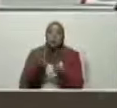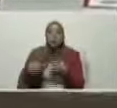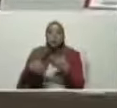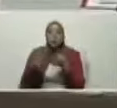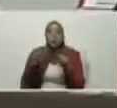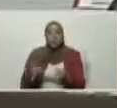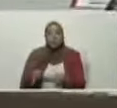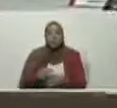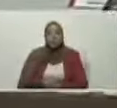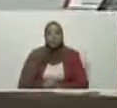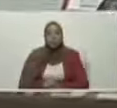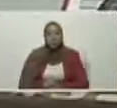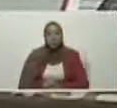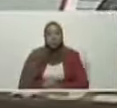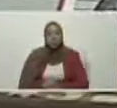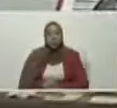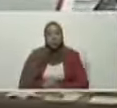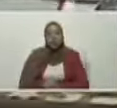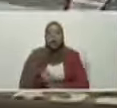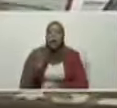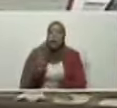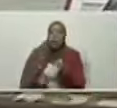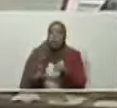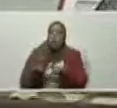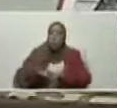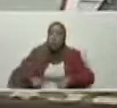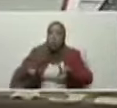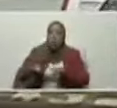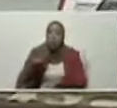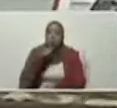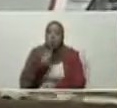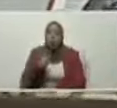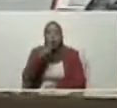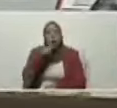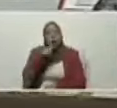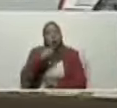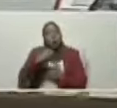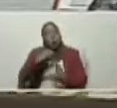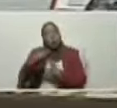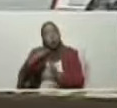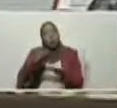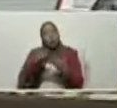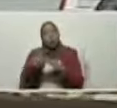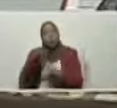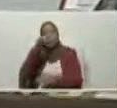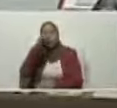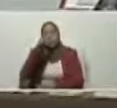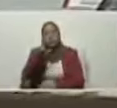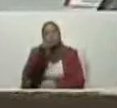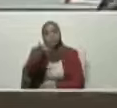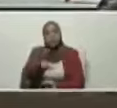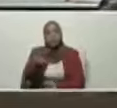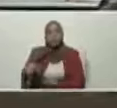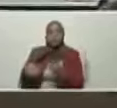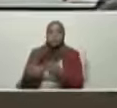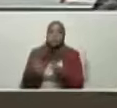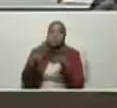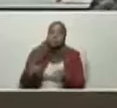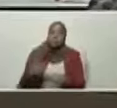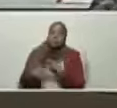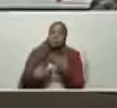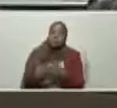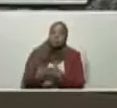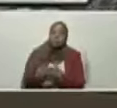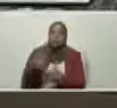comandante. Hay partes que pasé que no tiene agua. Son los acueductos rurales que están en la carretera Cumaná-Cumanacoa, que se están recuperando esos